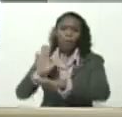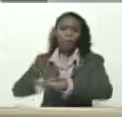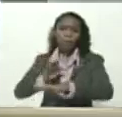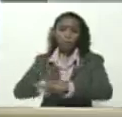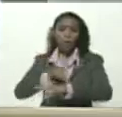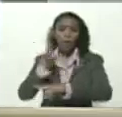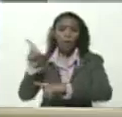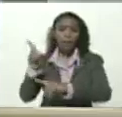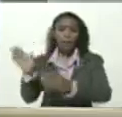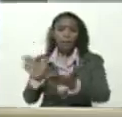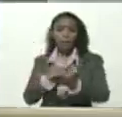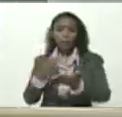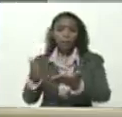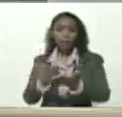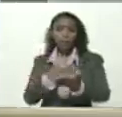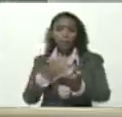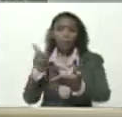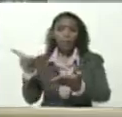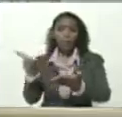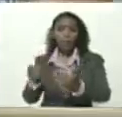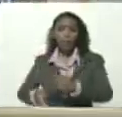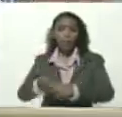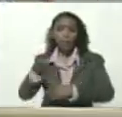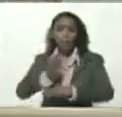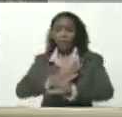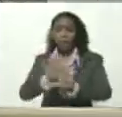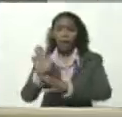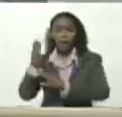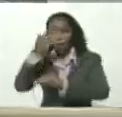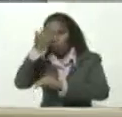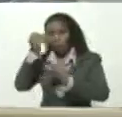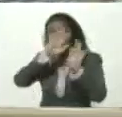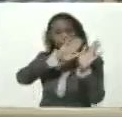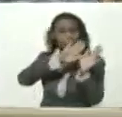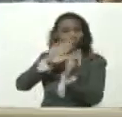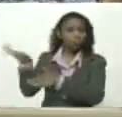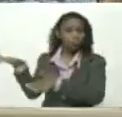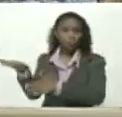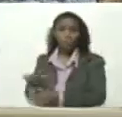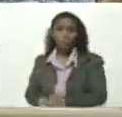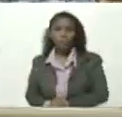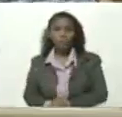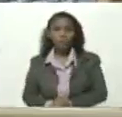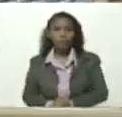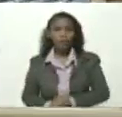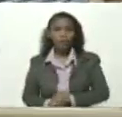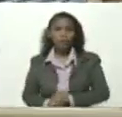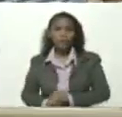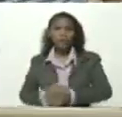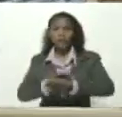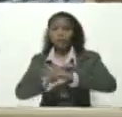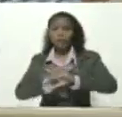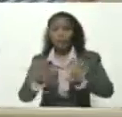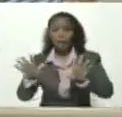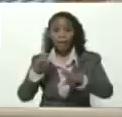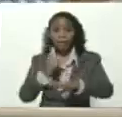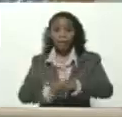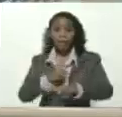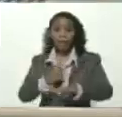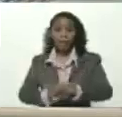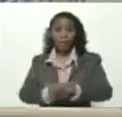páginas, ¿verdad?, que ya pasamos, ya será hechos,